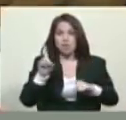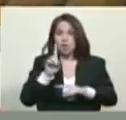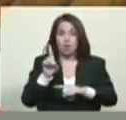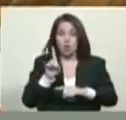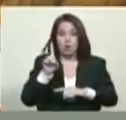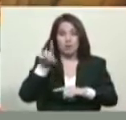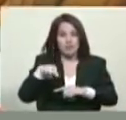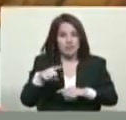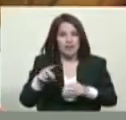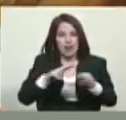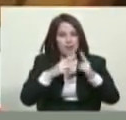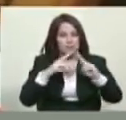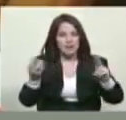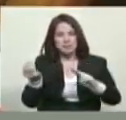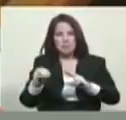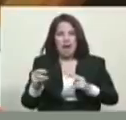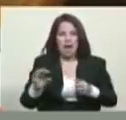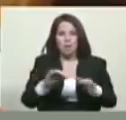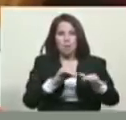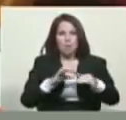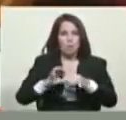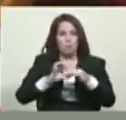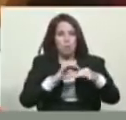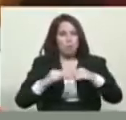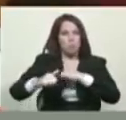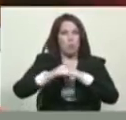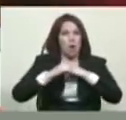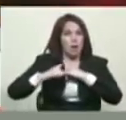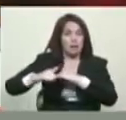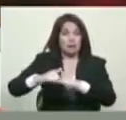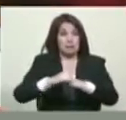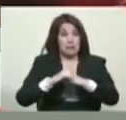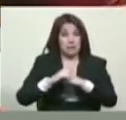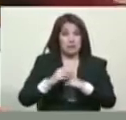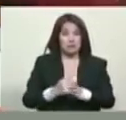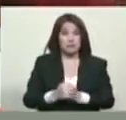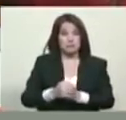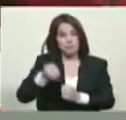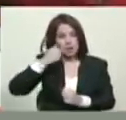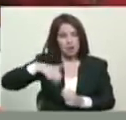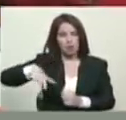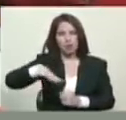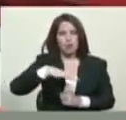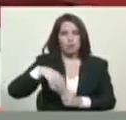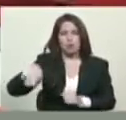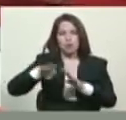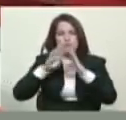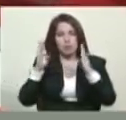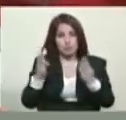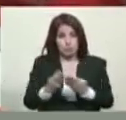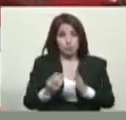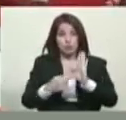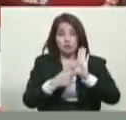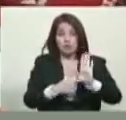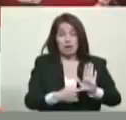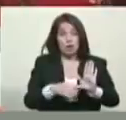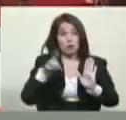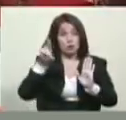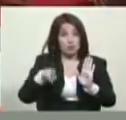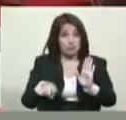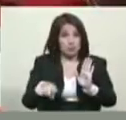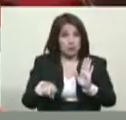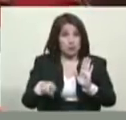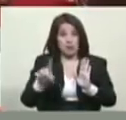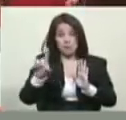este reconocimiento, destacó, no es solamente para Evo Morales, sino para los pueblos del mundo. Destacó también esta